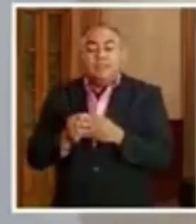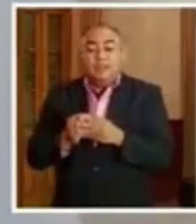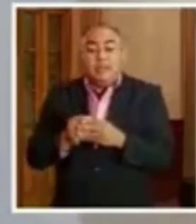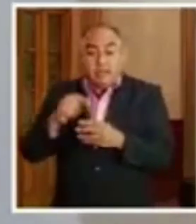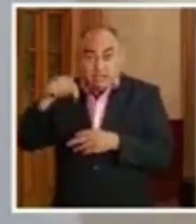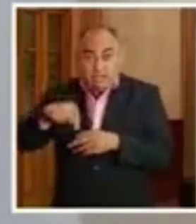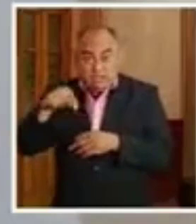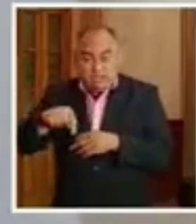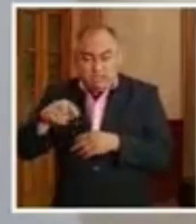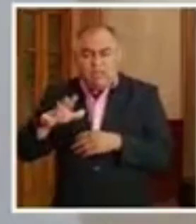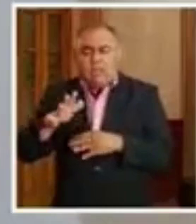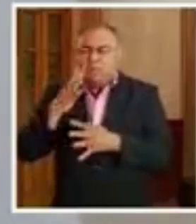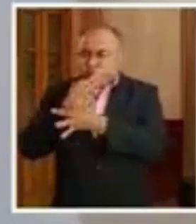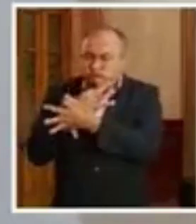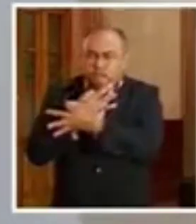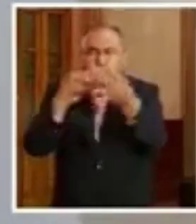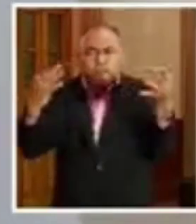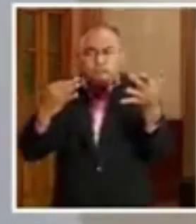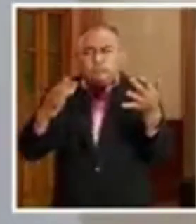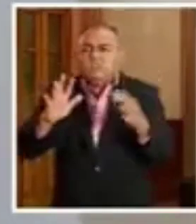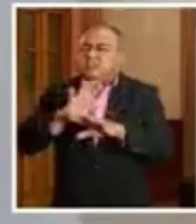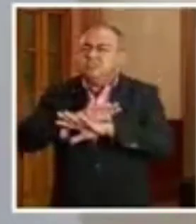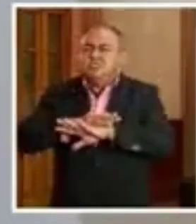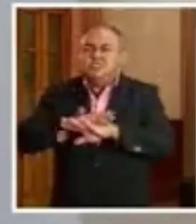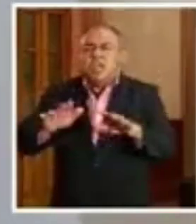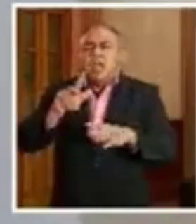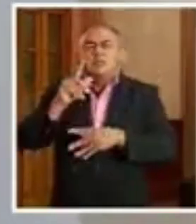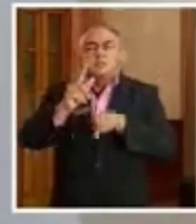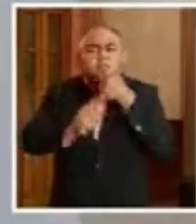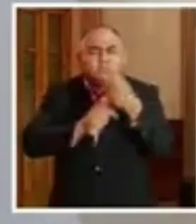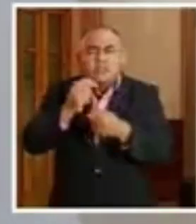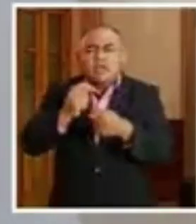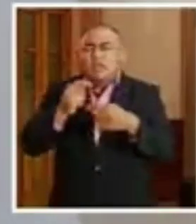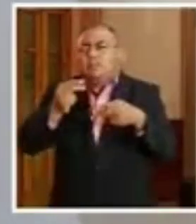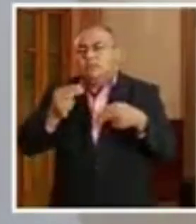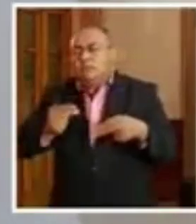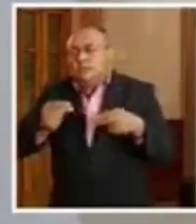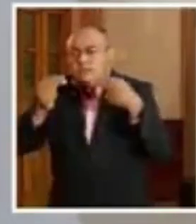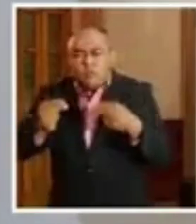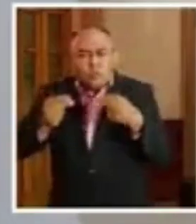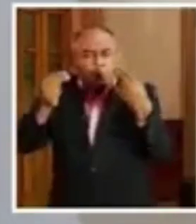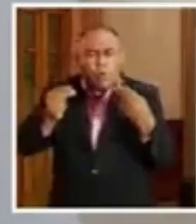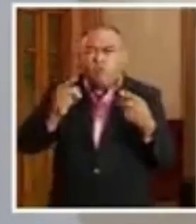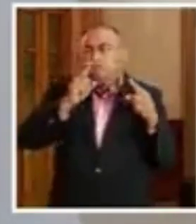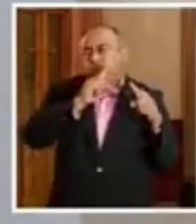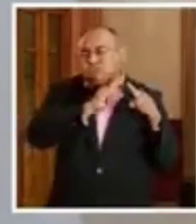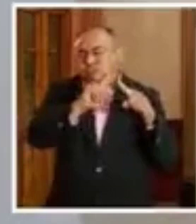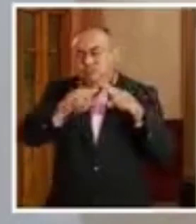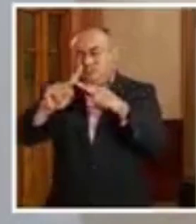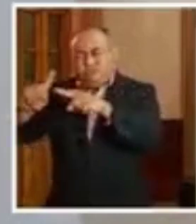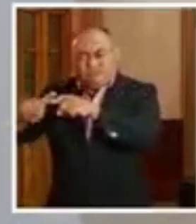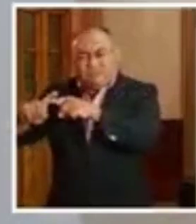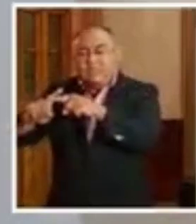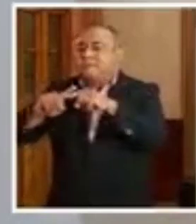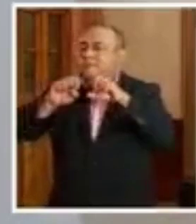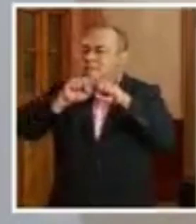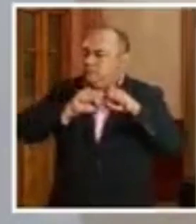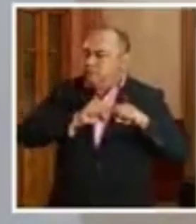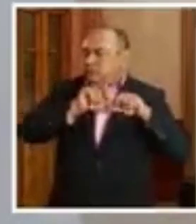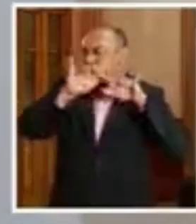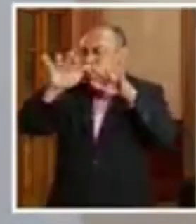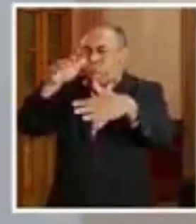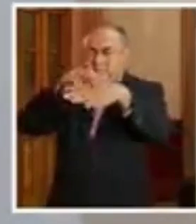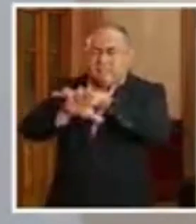declaramos la reapertura total en comercios con el 100% de aforos en